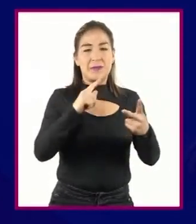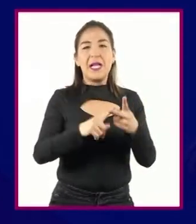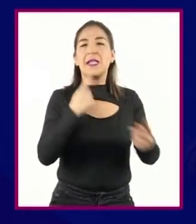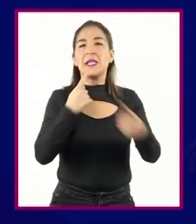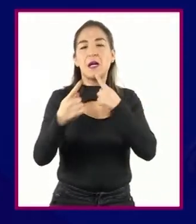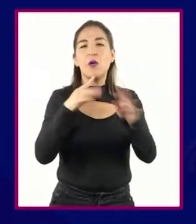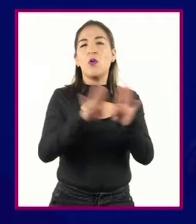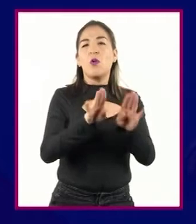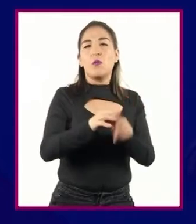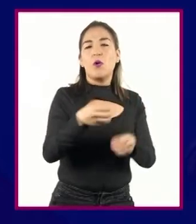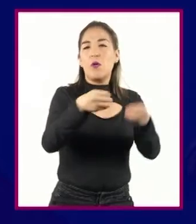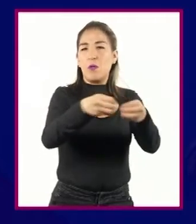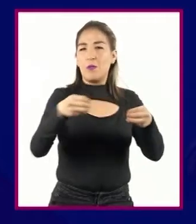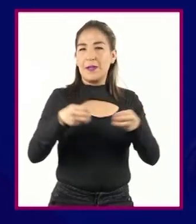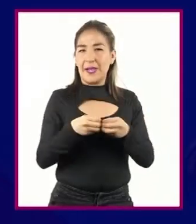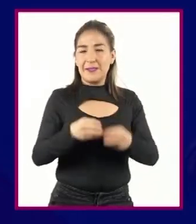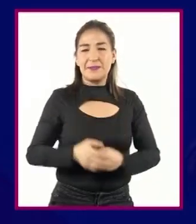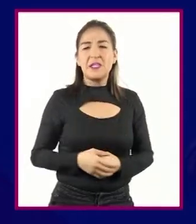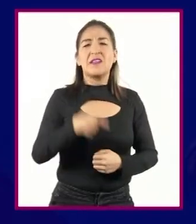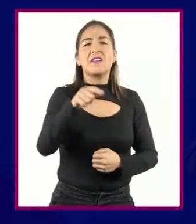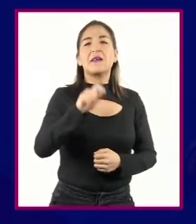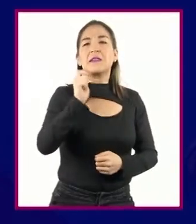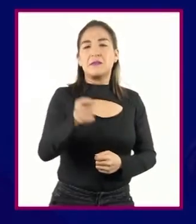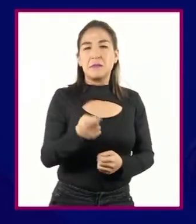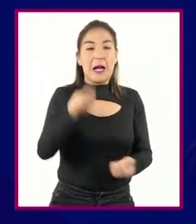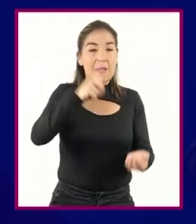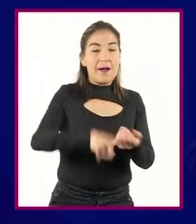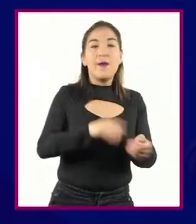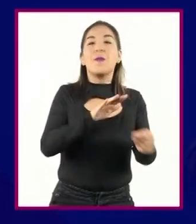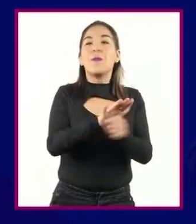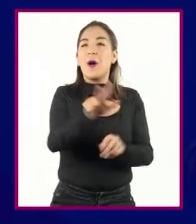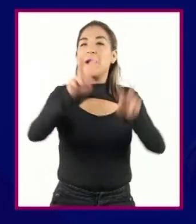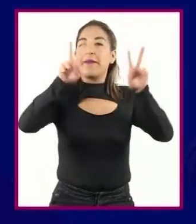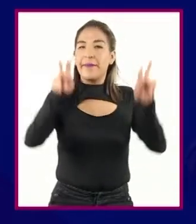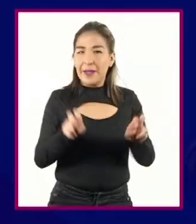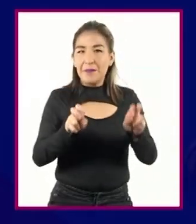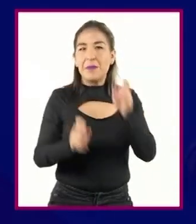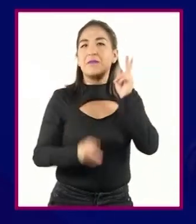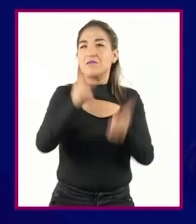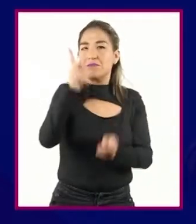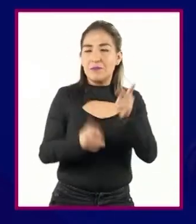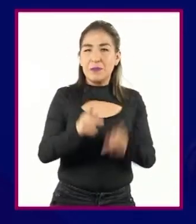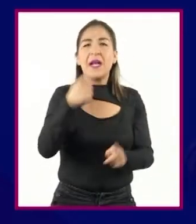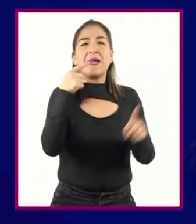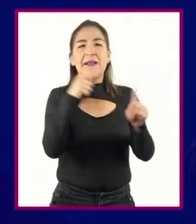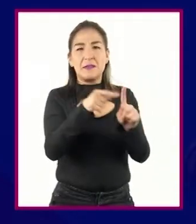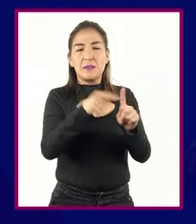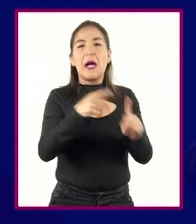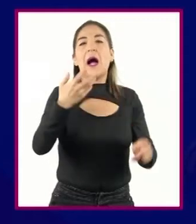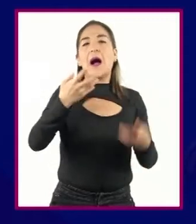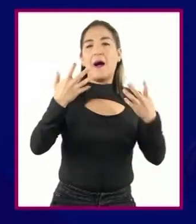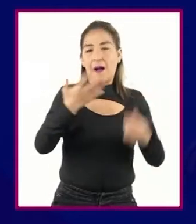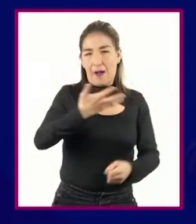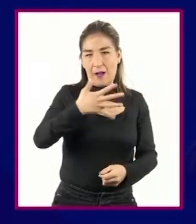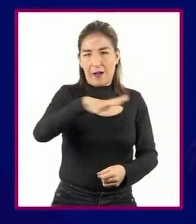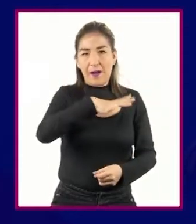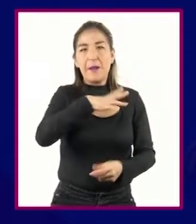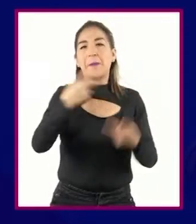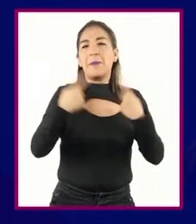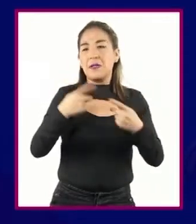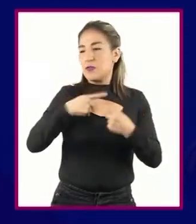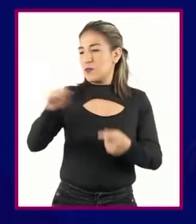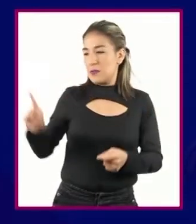organizado. Consiste en tener un tema a tratar donde normalmente hay una moderadora o